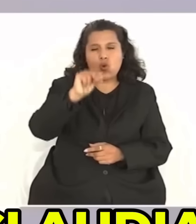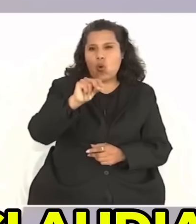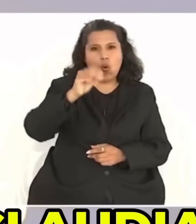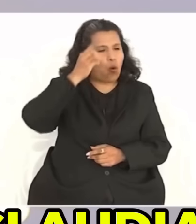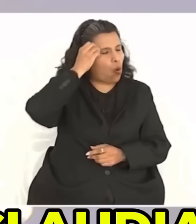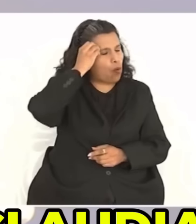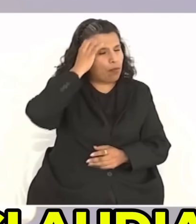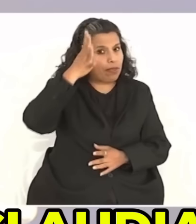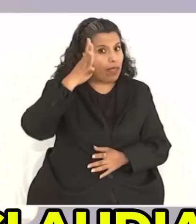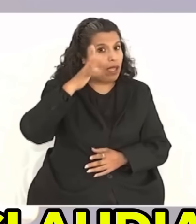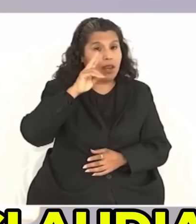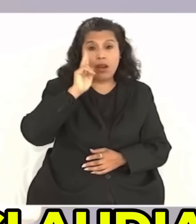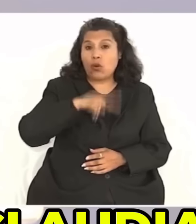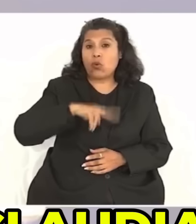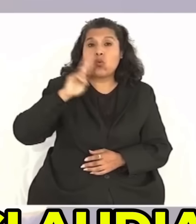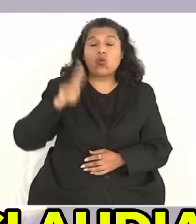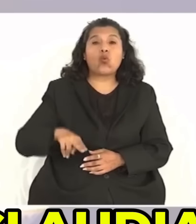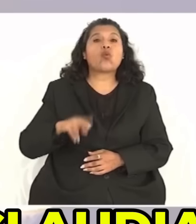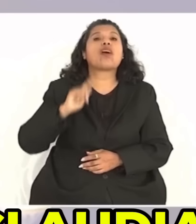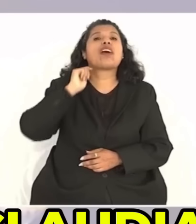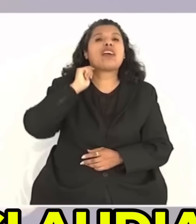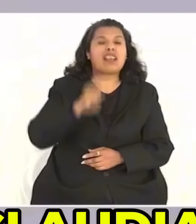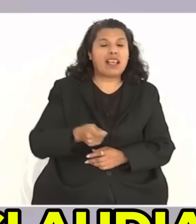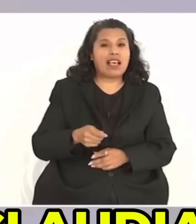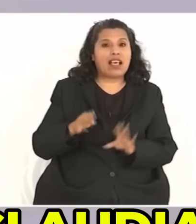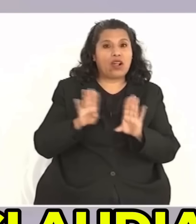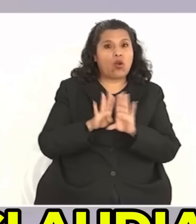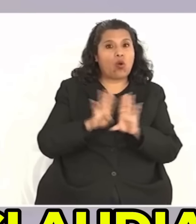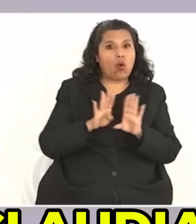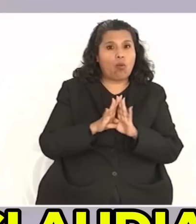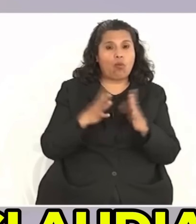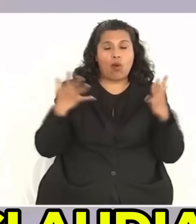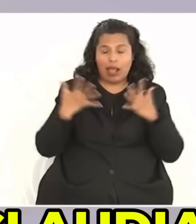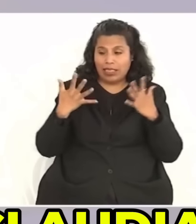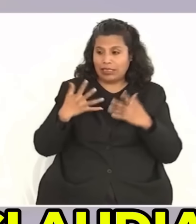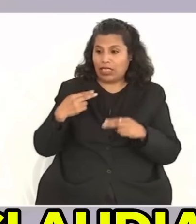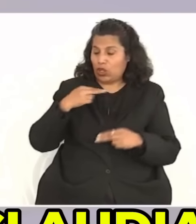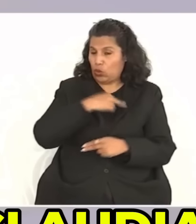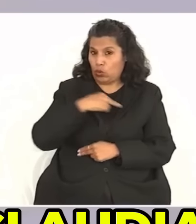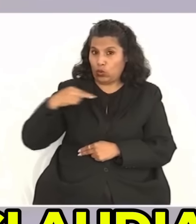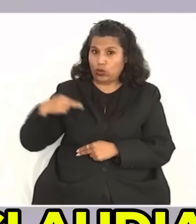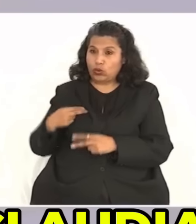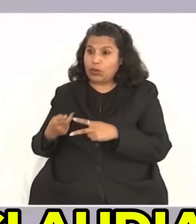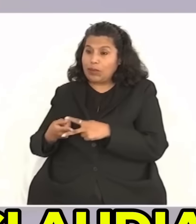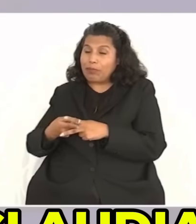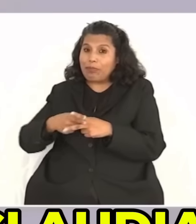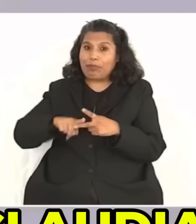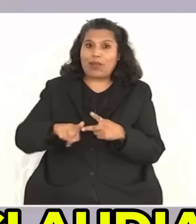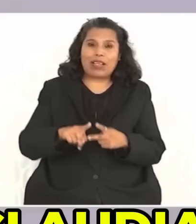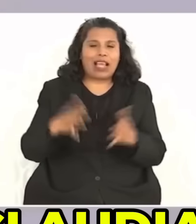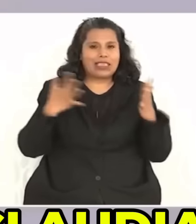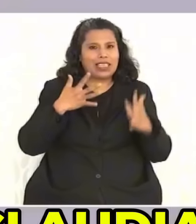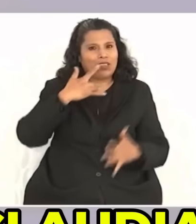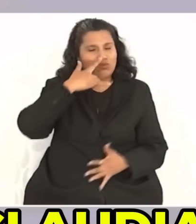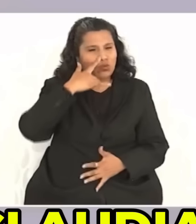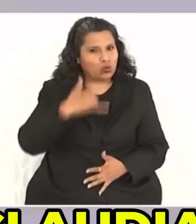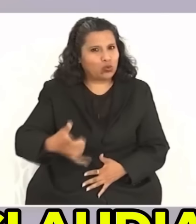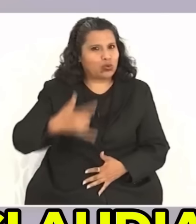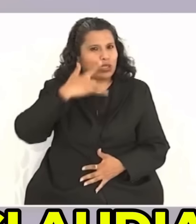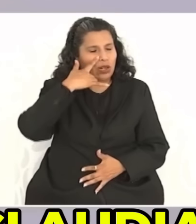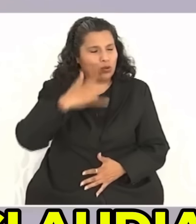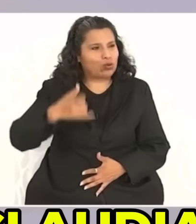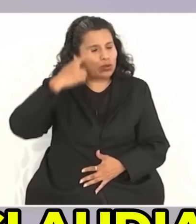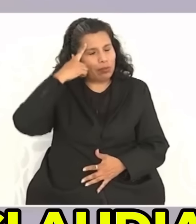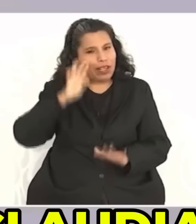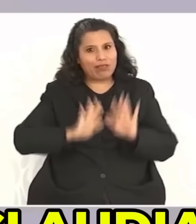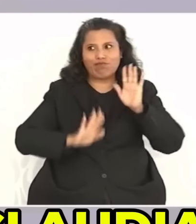nunca de dónde venimos. Venimos de un movimiento social que luchó por años por la